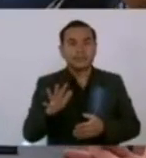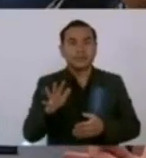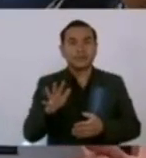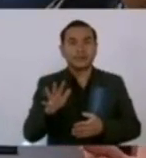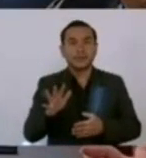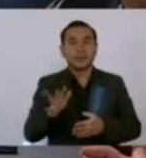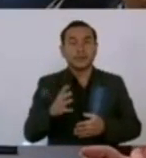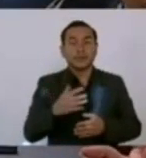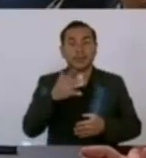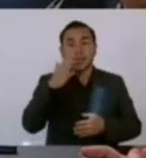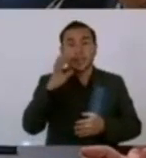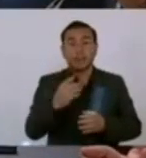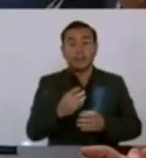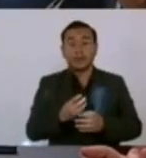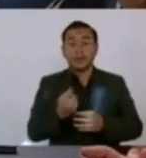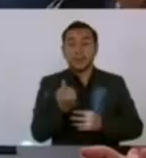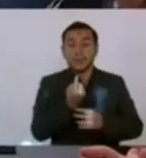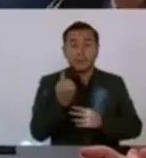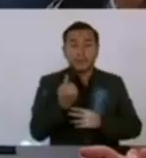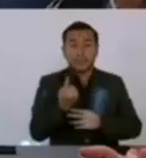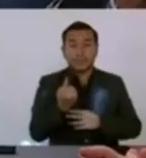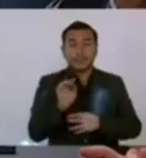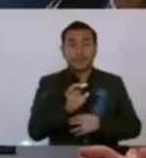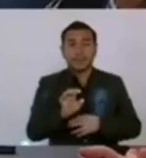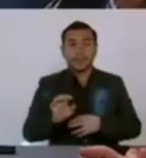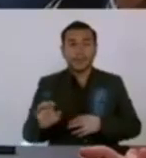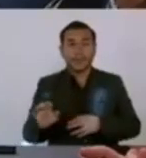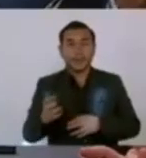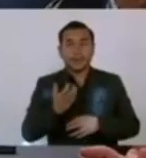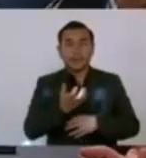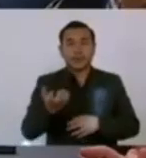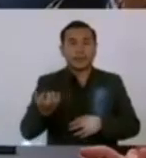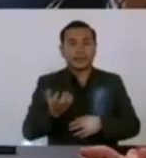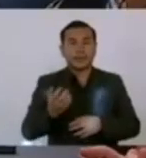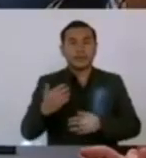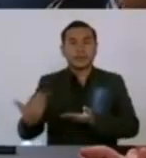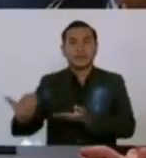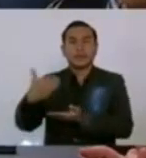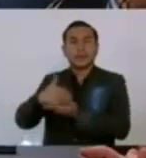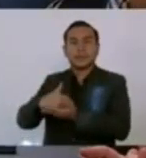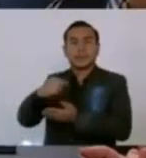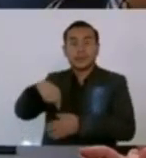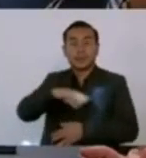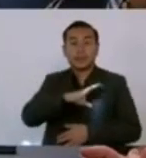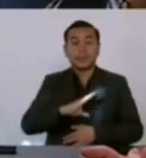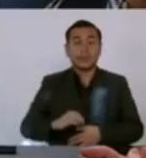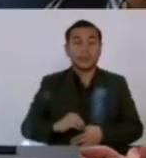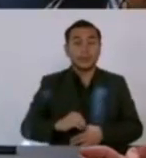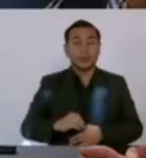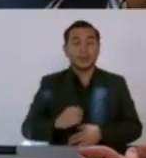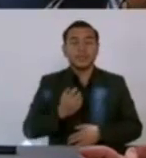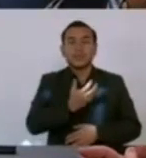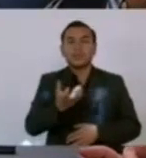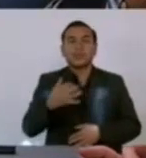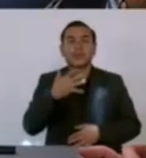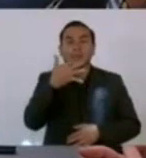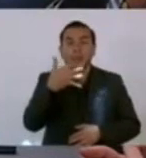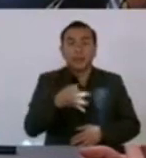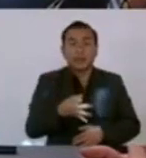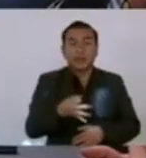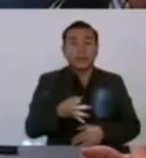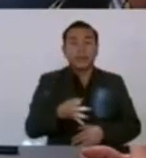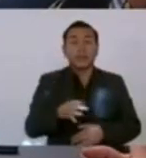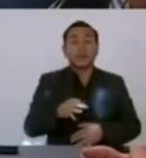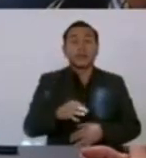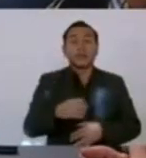hay una excursión de niños que está fuera del país, el Estado va a coordinar cómo traer a esos niños a El Salvador y, ya sea pasando cuarentena